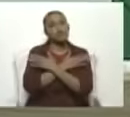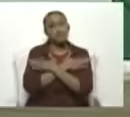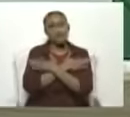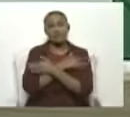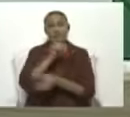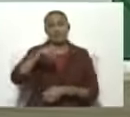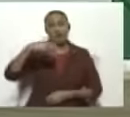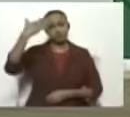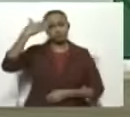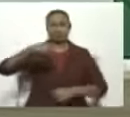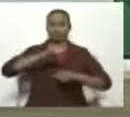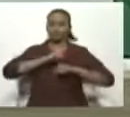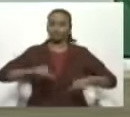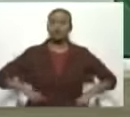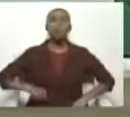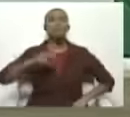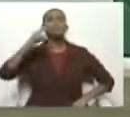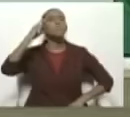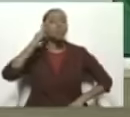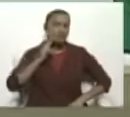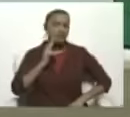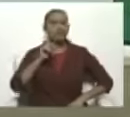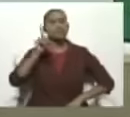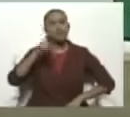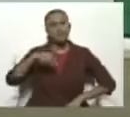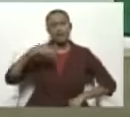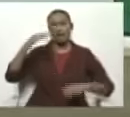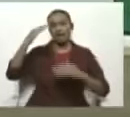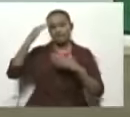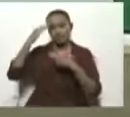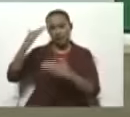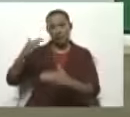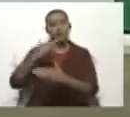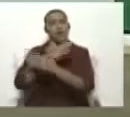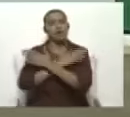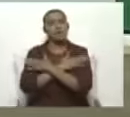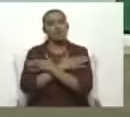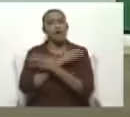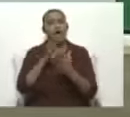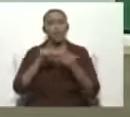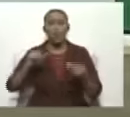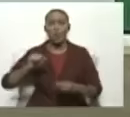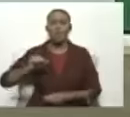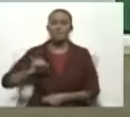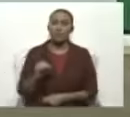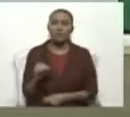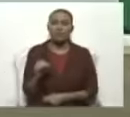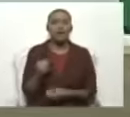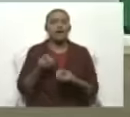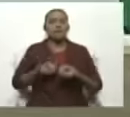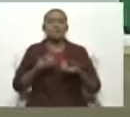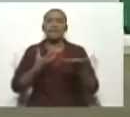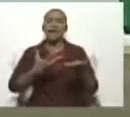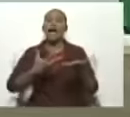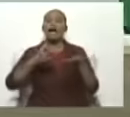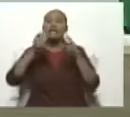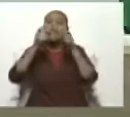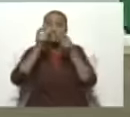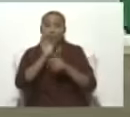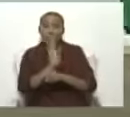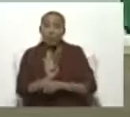Armada Nacional Bolivariana y a los cuerpos de seguridad del Estado venezolano por poder brindar la seguridad antes,